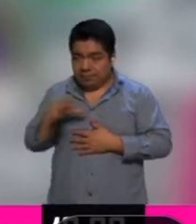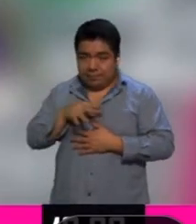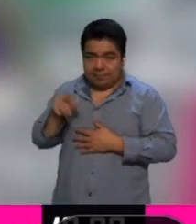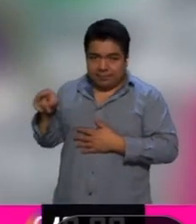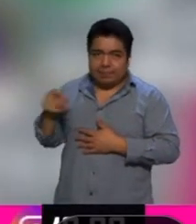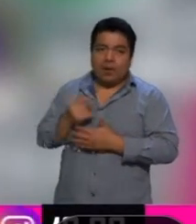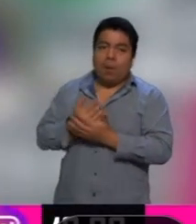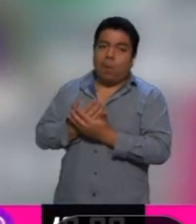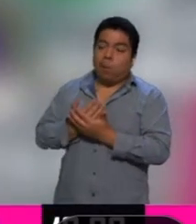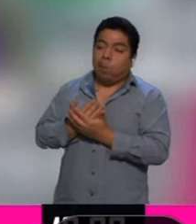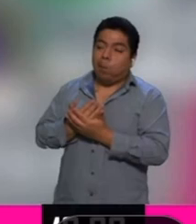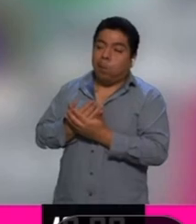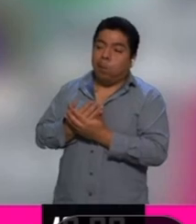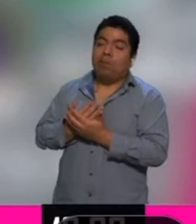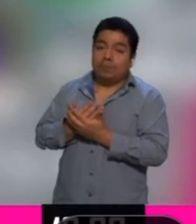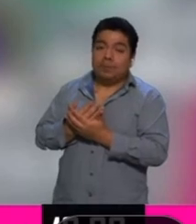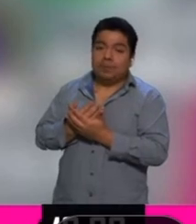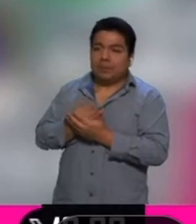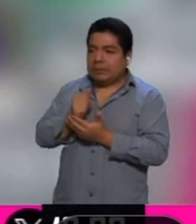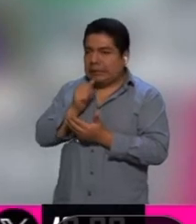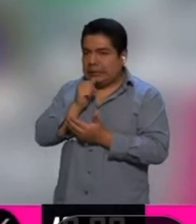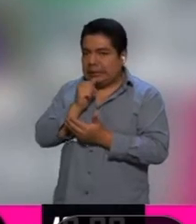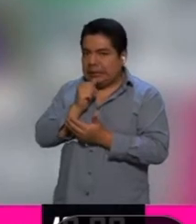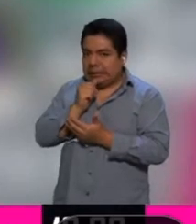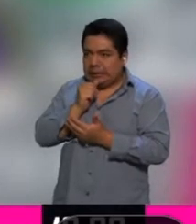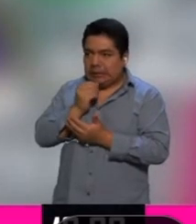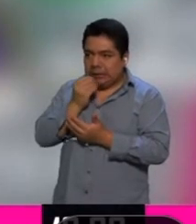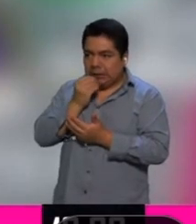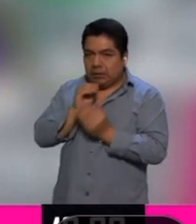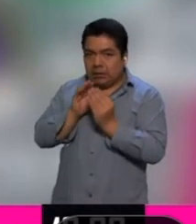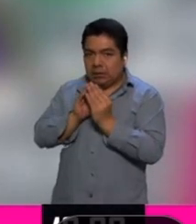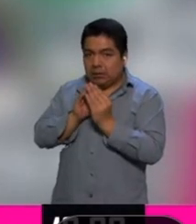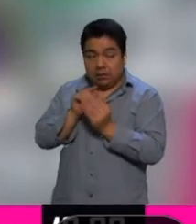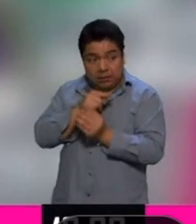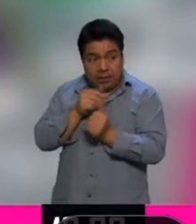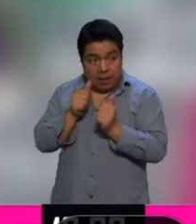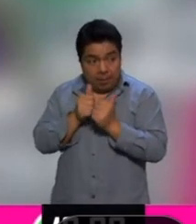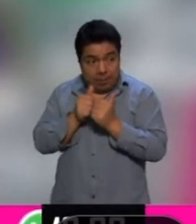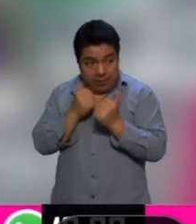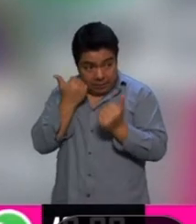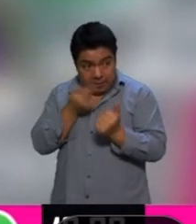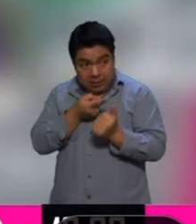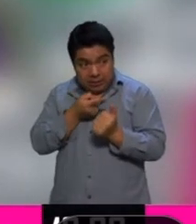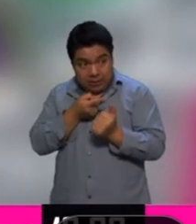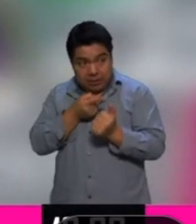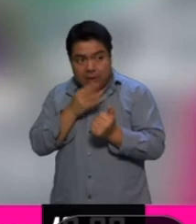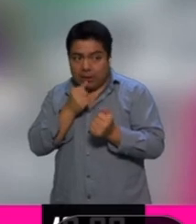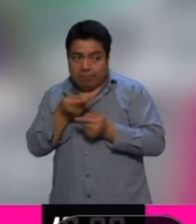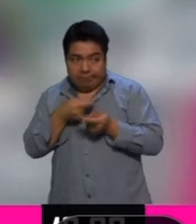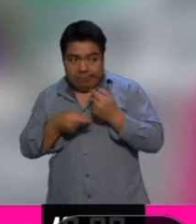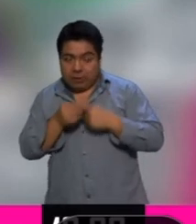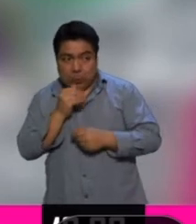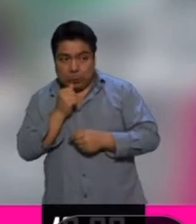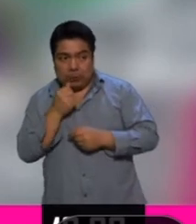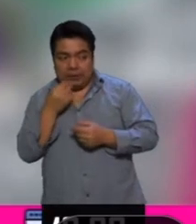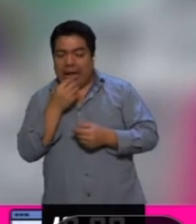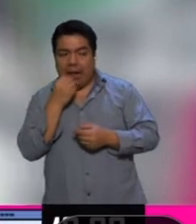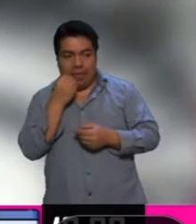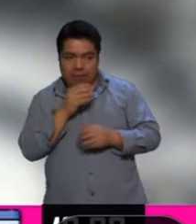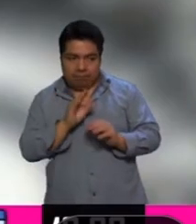está esperándonos ahí. Ahí la tengo. Y no le llevamos este... No. ¿Quiere un pancito? Yo no le puedo convidar del mío, ¿eh? Perdón, ya lo